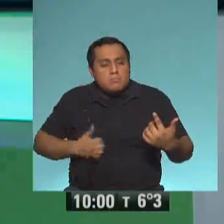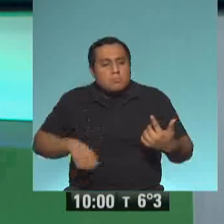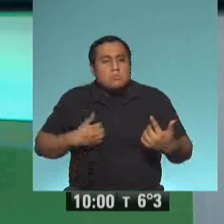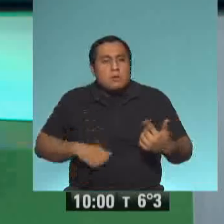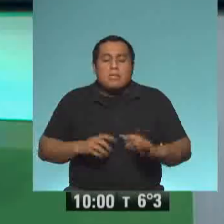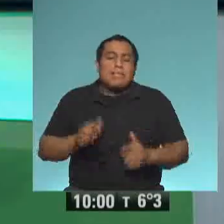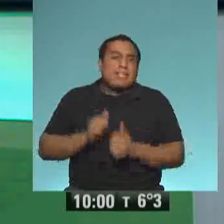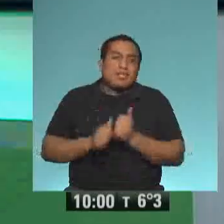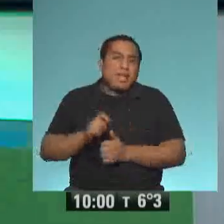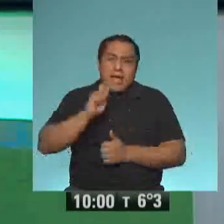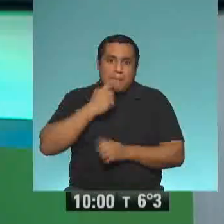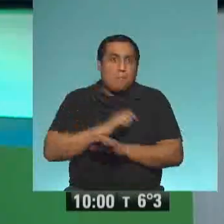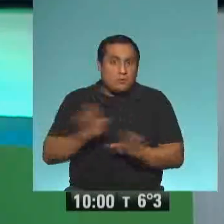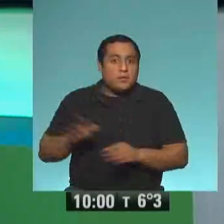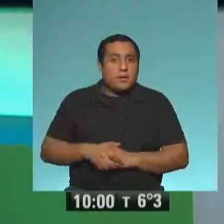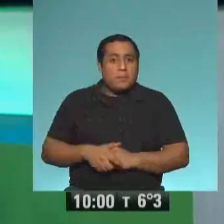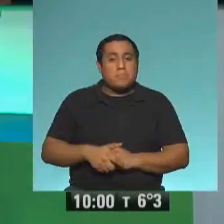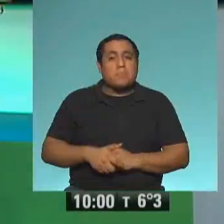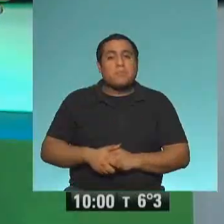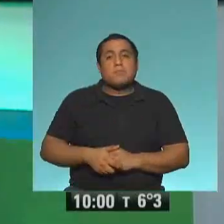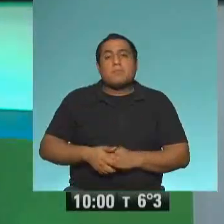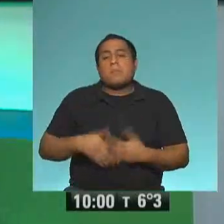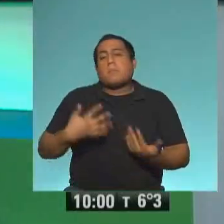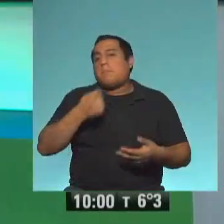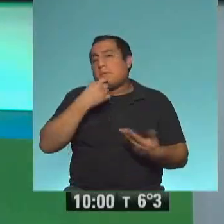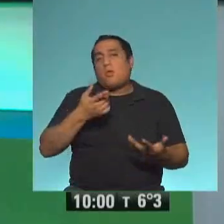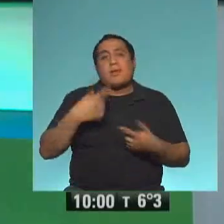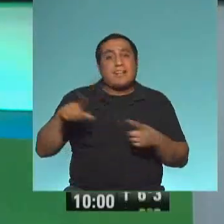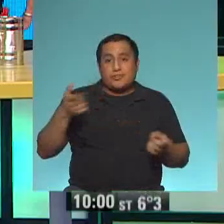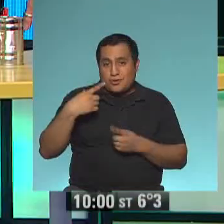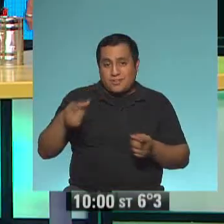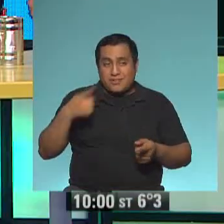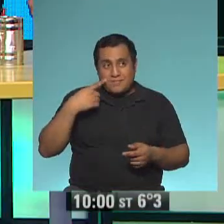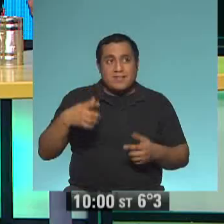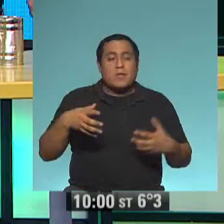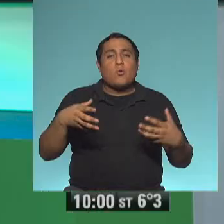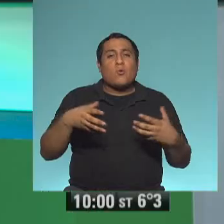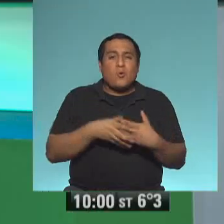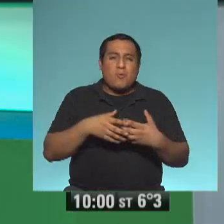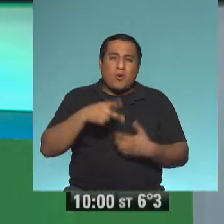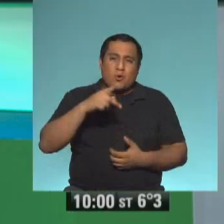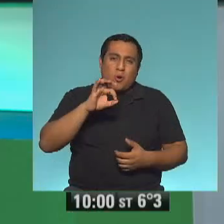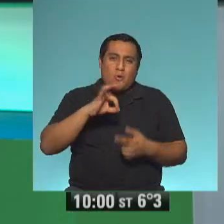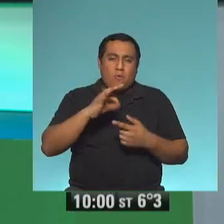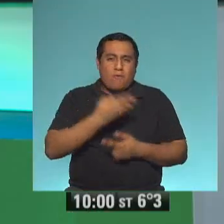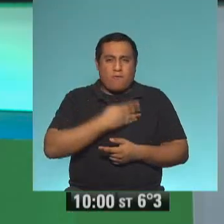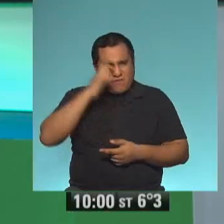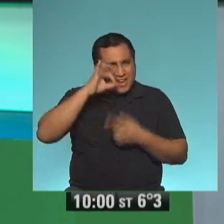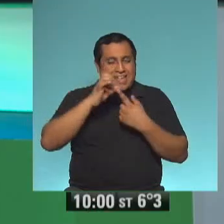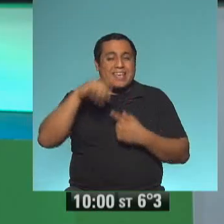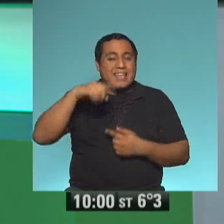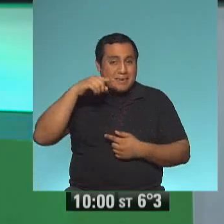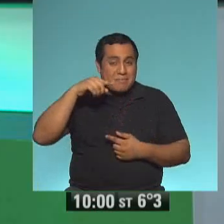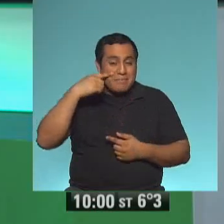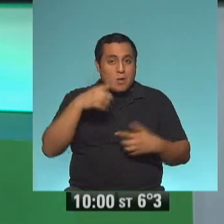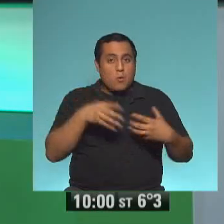Una historia hermosa de la música. Así que bueno, por ejemplo, esta canción que hicimos con el grupo Bufequín también tiene esta rítmica. Y muchos autores agarran